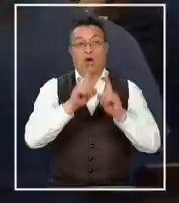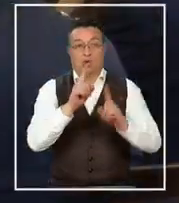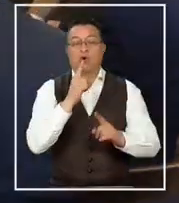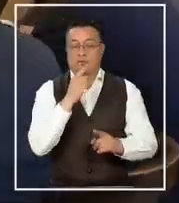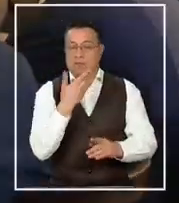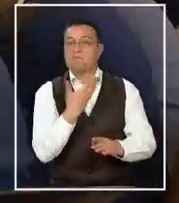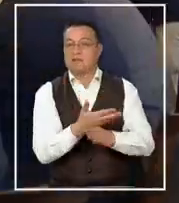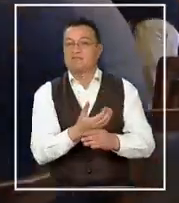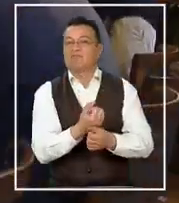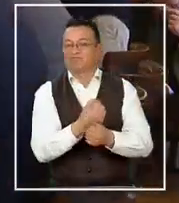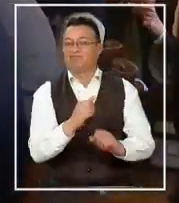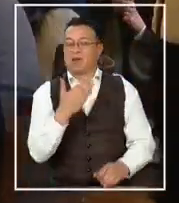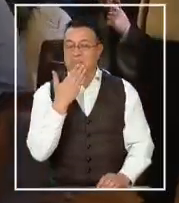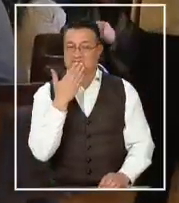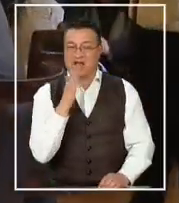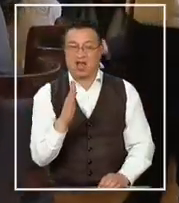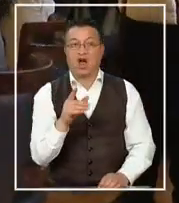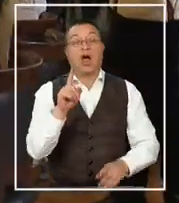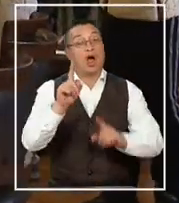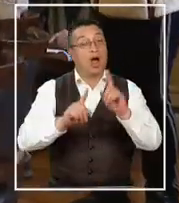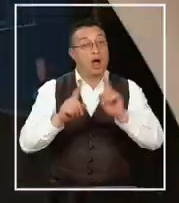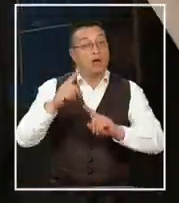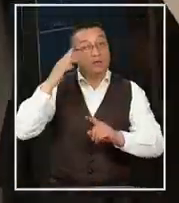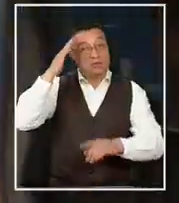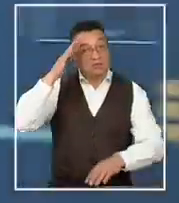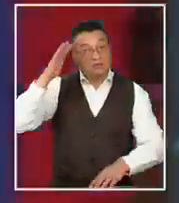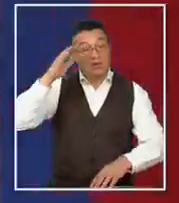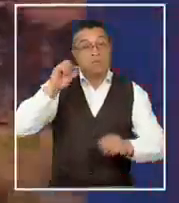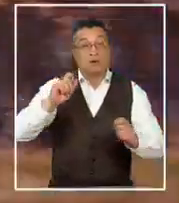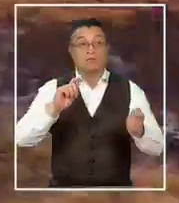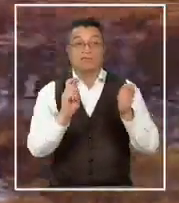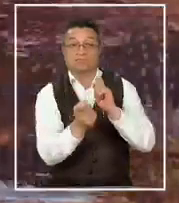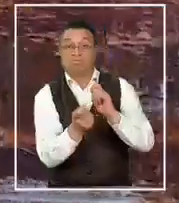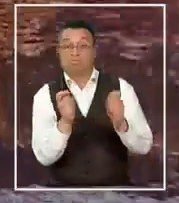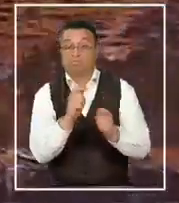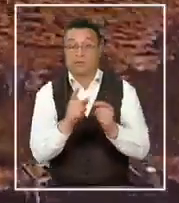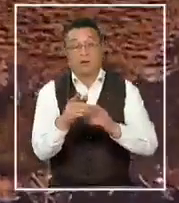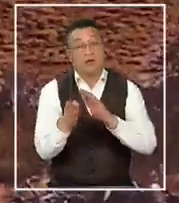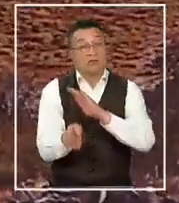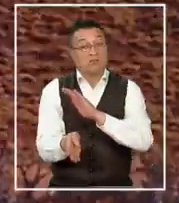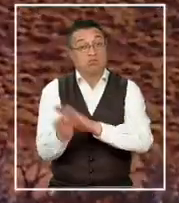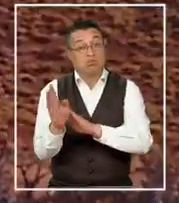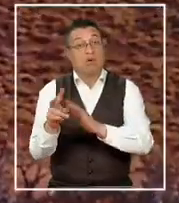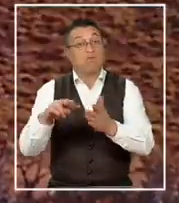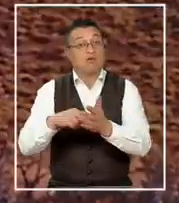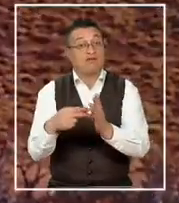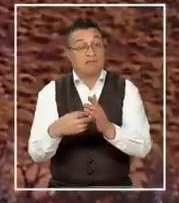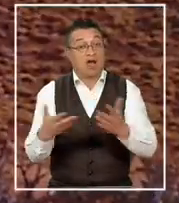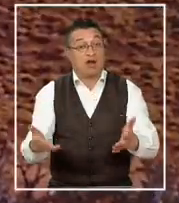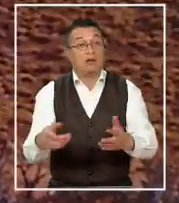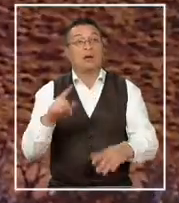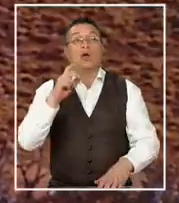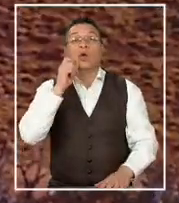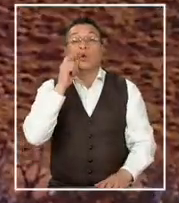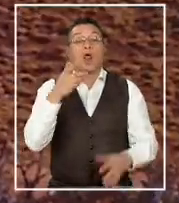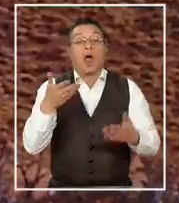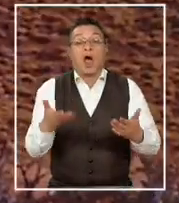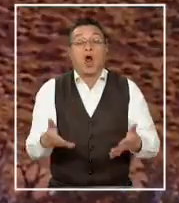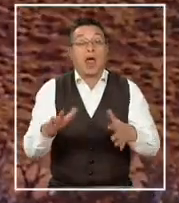renuncia. Sin embargo, por ahora prima la idea que es contraproducente una salida en medio de la crisis. ¿Qué pie queda? En el pie